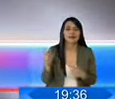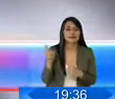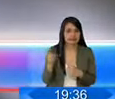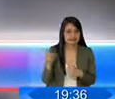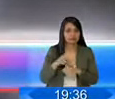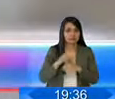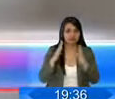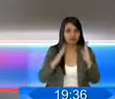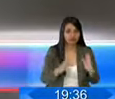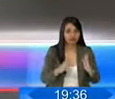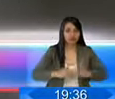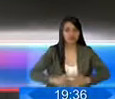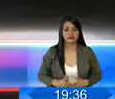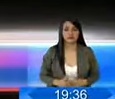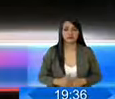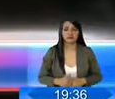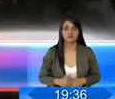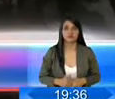atención médica.